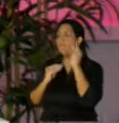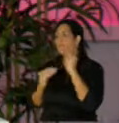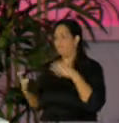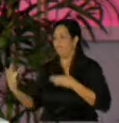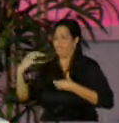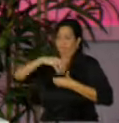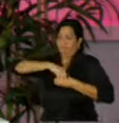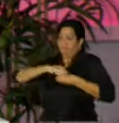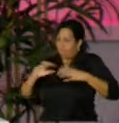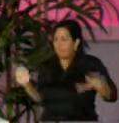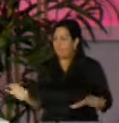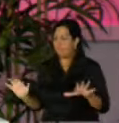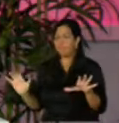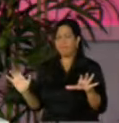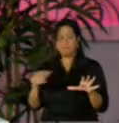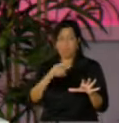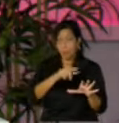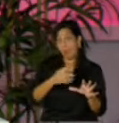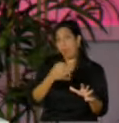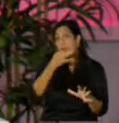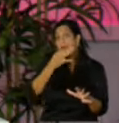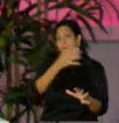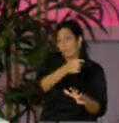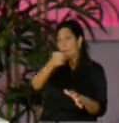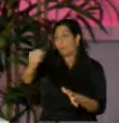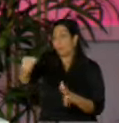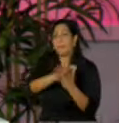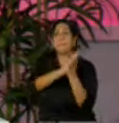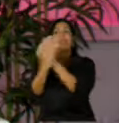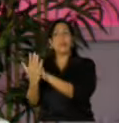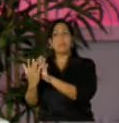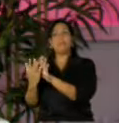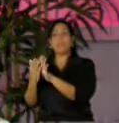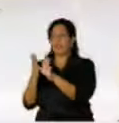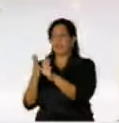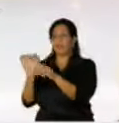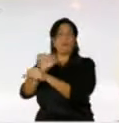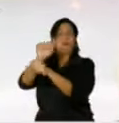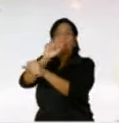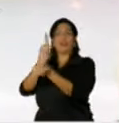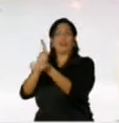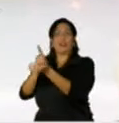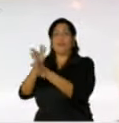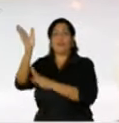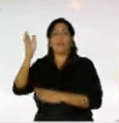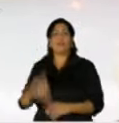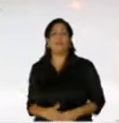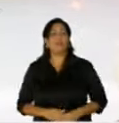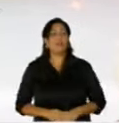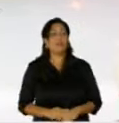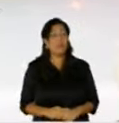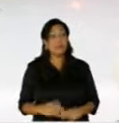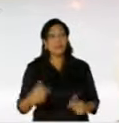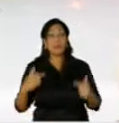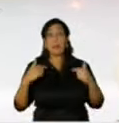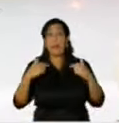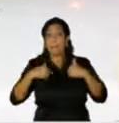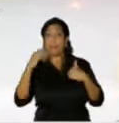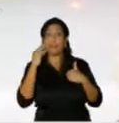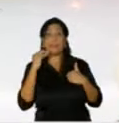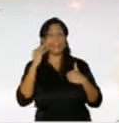su oportunidad directa de ejercer. Yo pienso que ha sido una oportunidad de aprender, ¿no?,